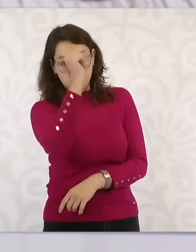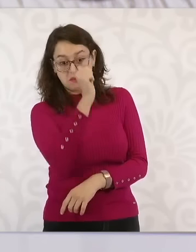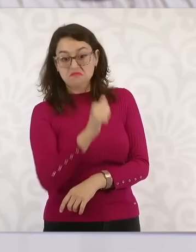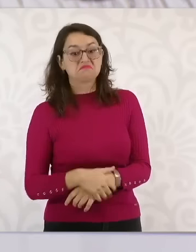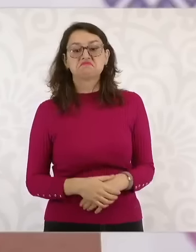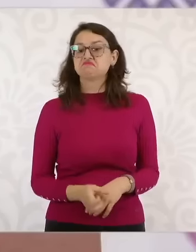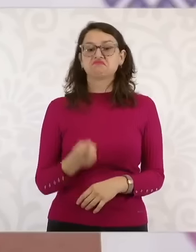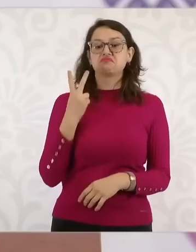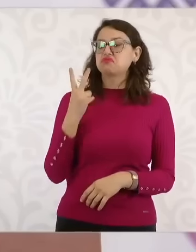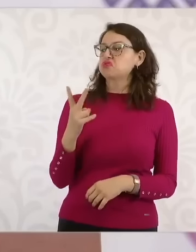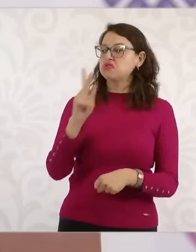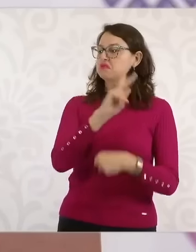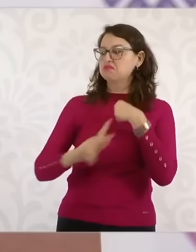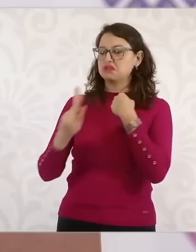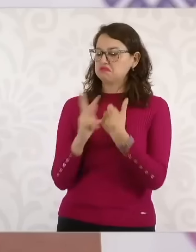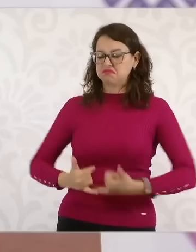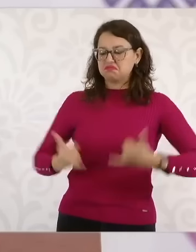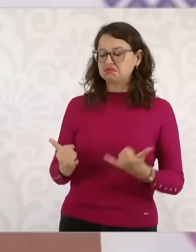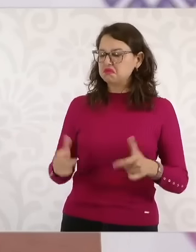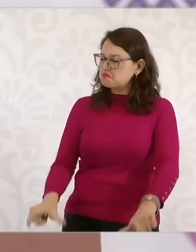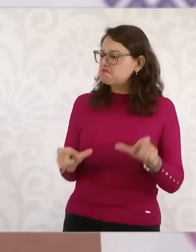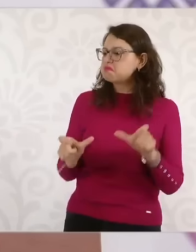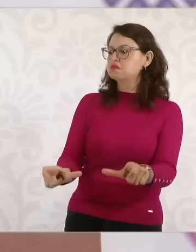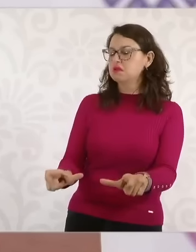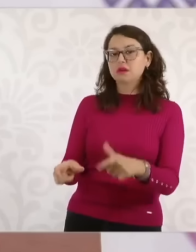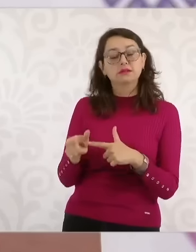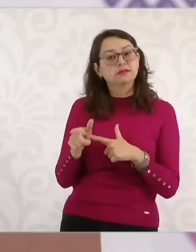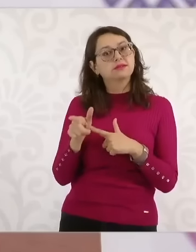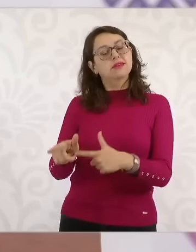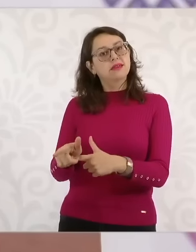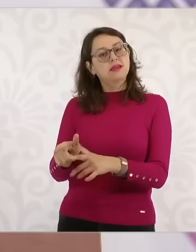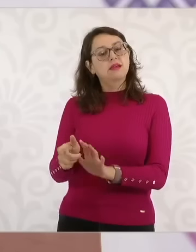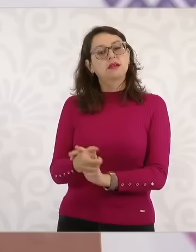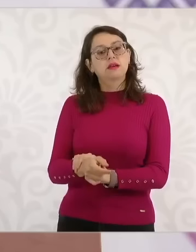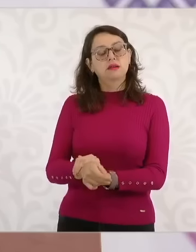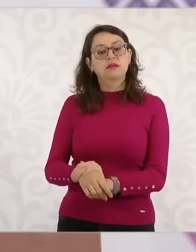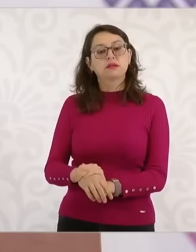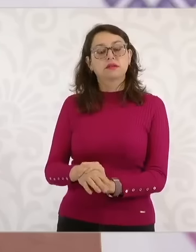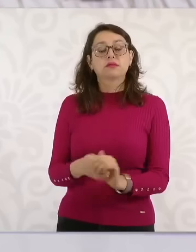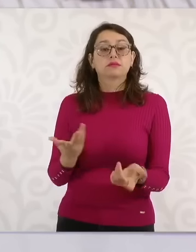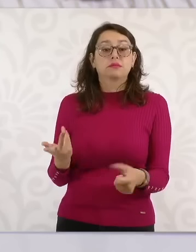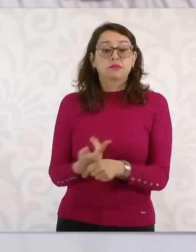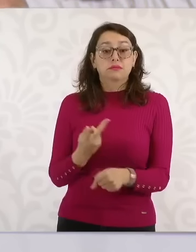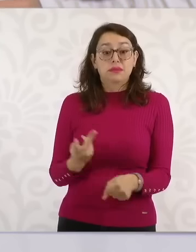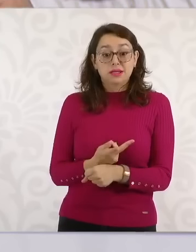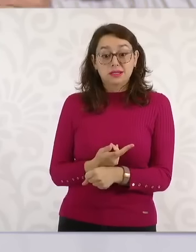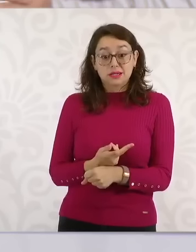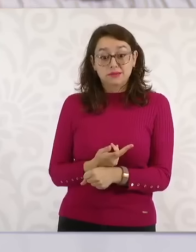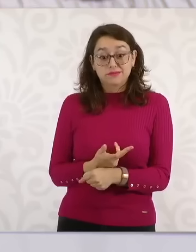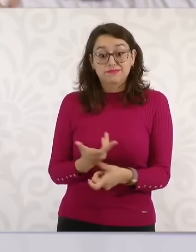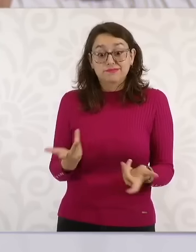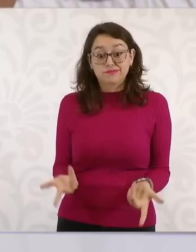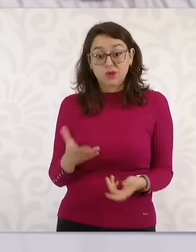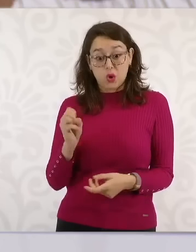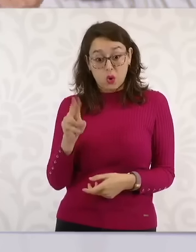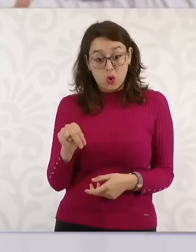siguen manteniendo el bloqueo. ¿Por qué se mantiene? Pues porque hay países que, aunque no debería ser así,